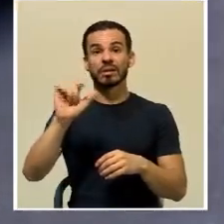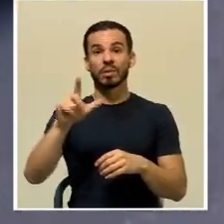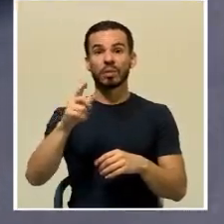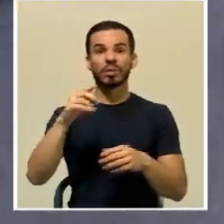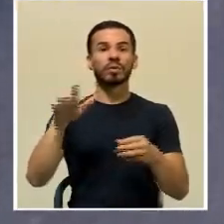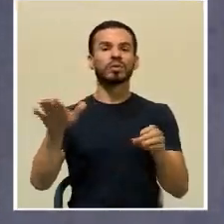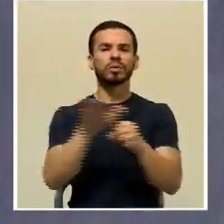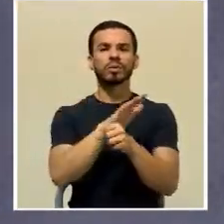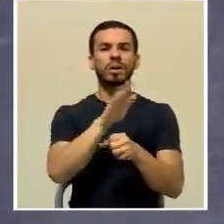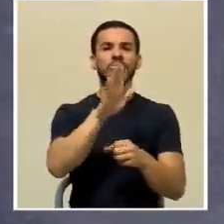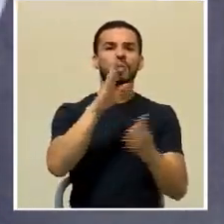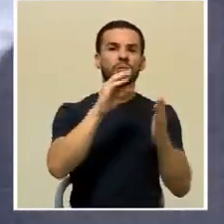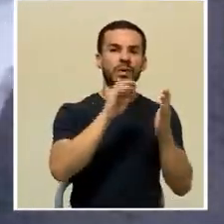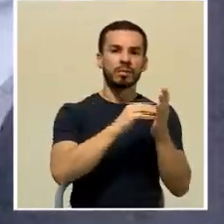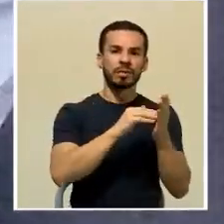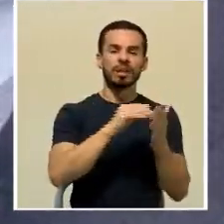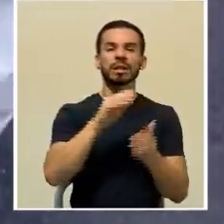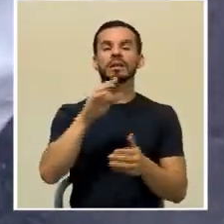registra un total de